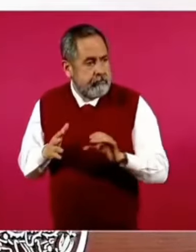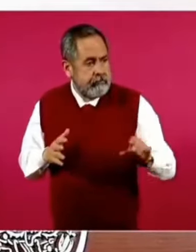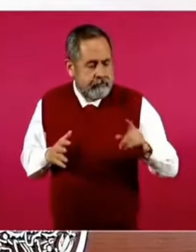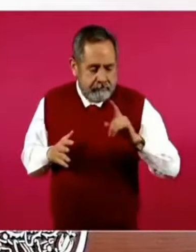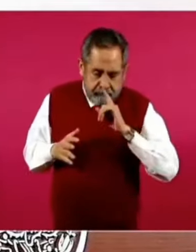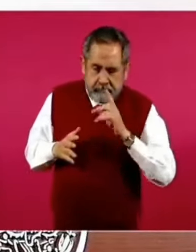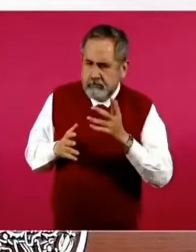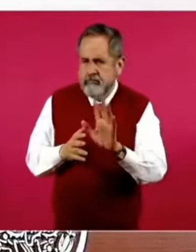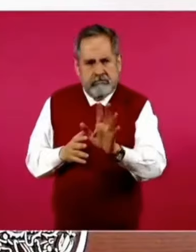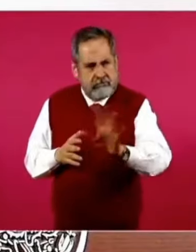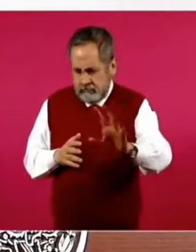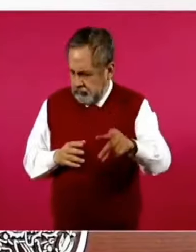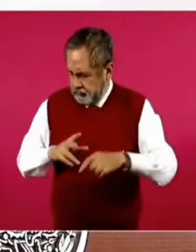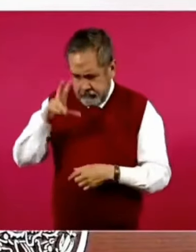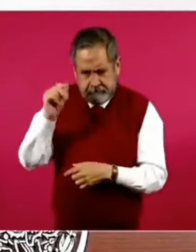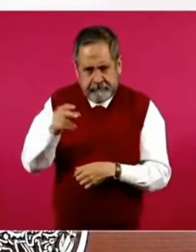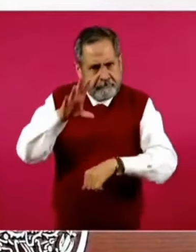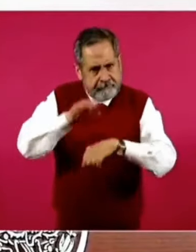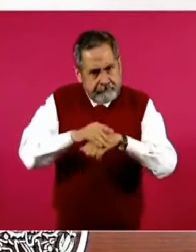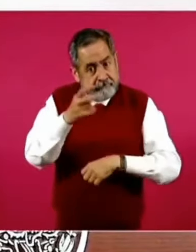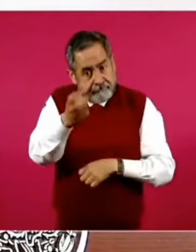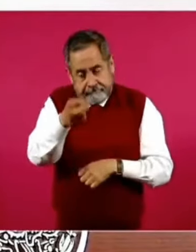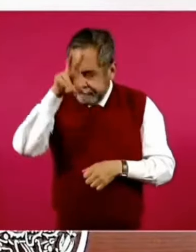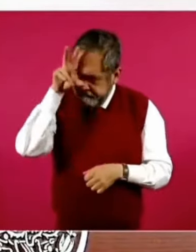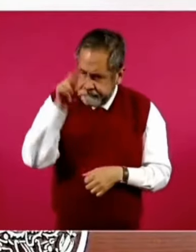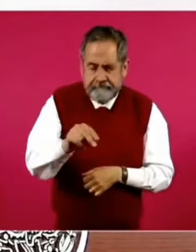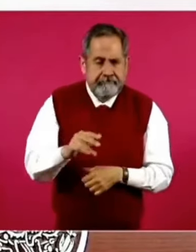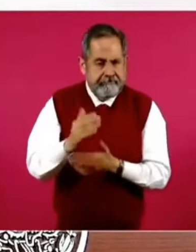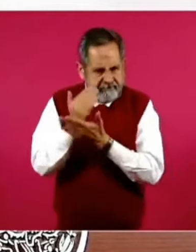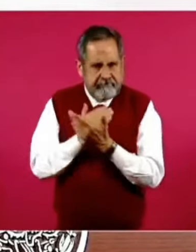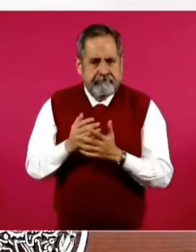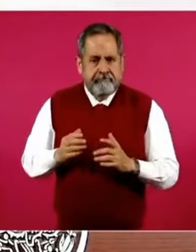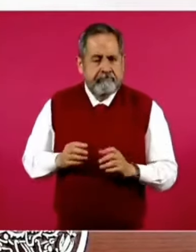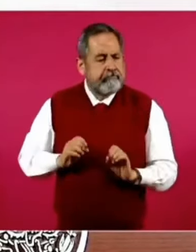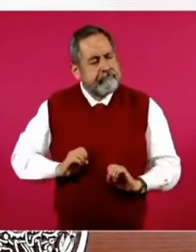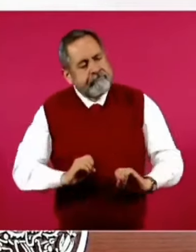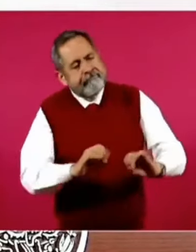vamos a permitir que haya impunidad.